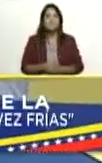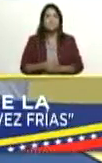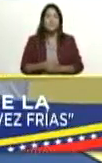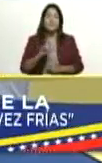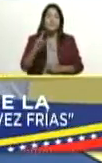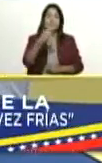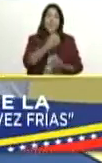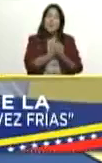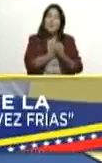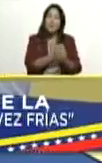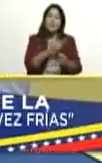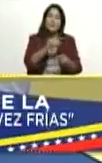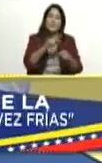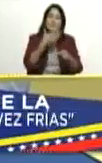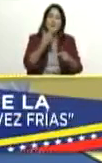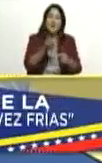amor.